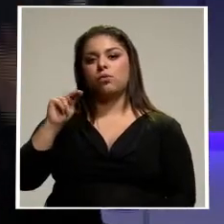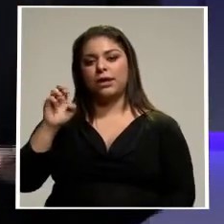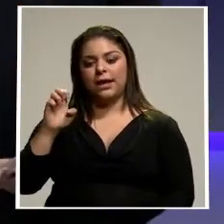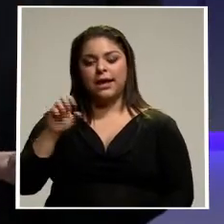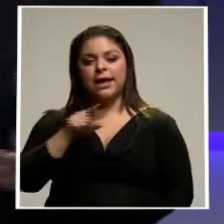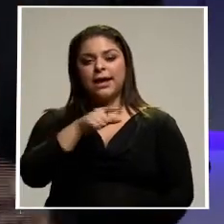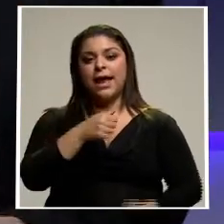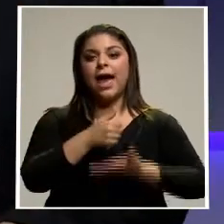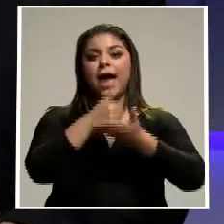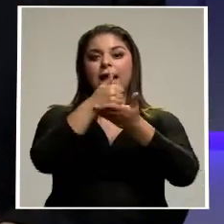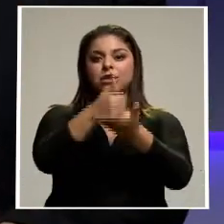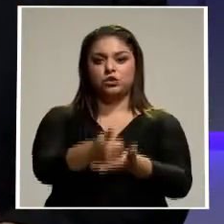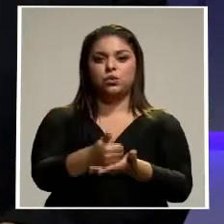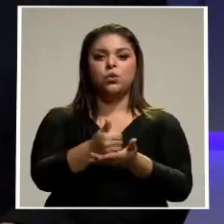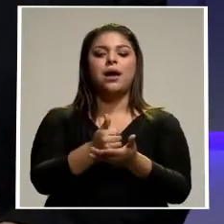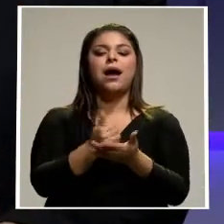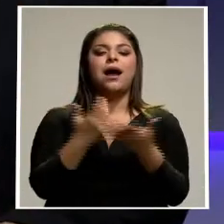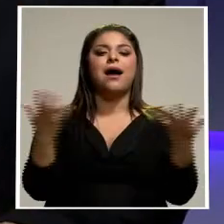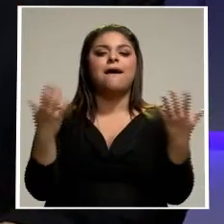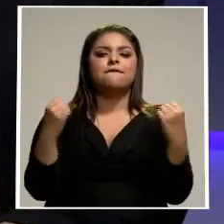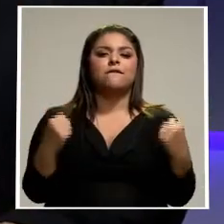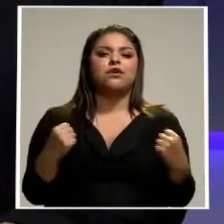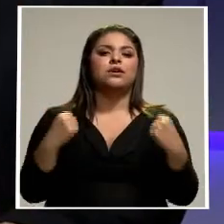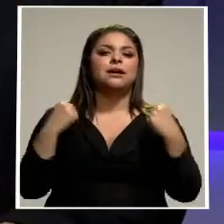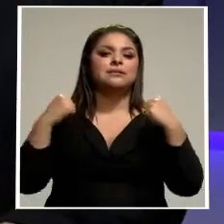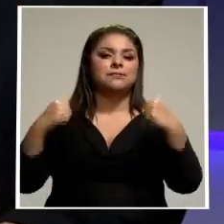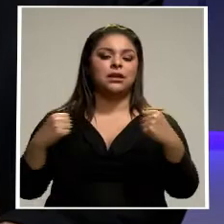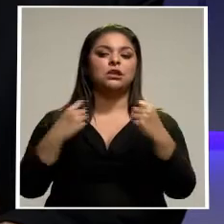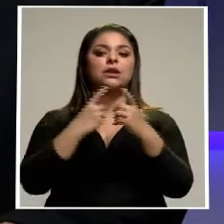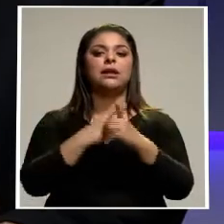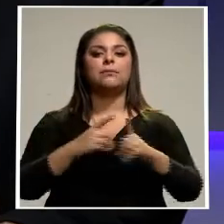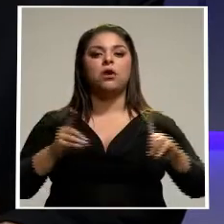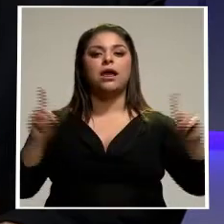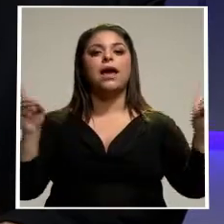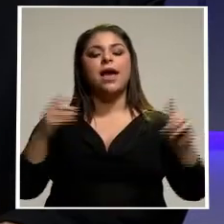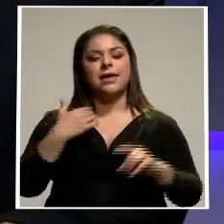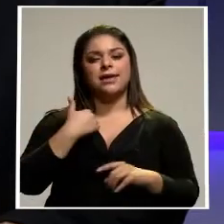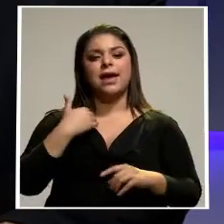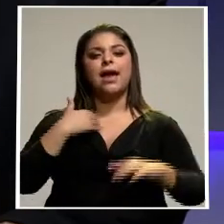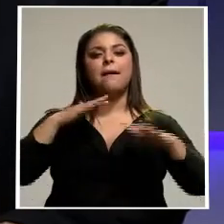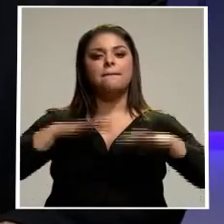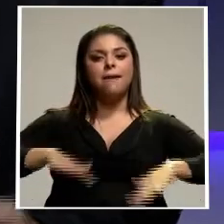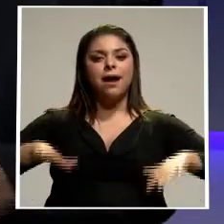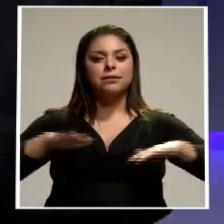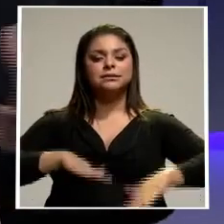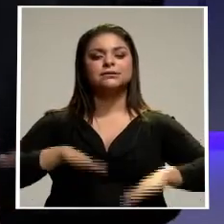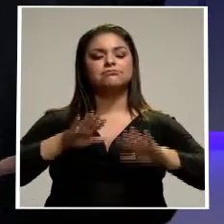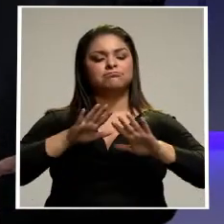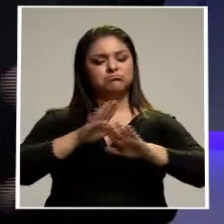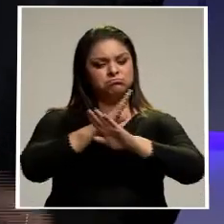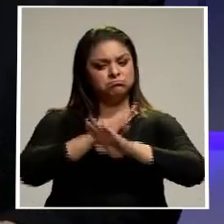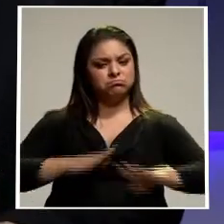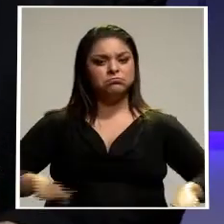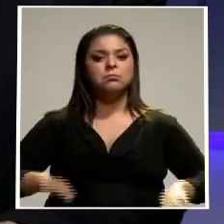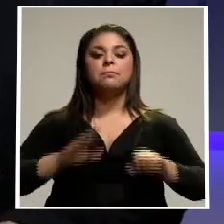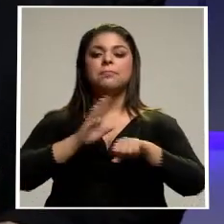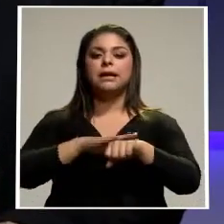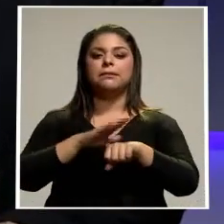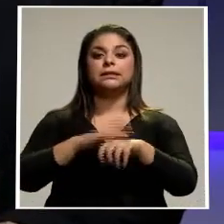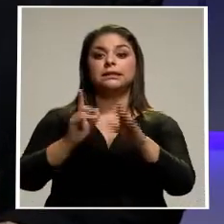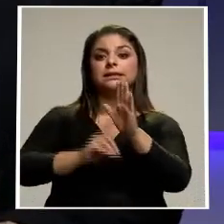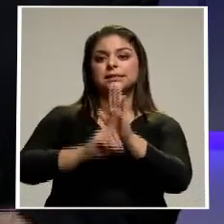al fortalecimiento de la democracia y a un clima de paz y tranquilidad que permite el mayor desarrollo de